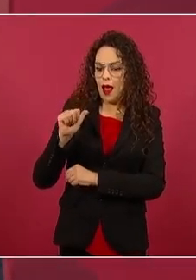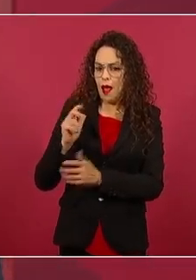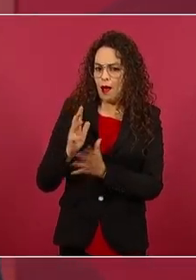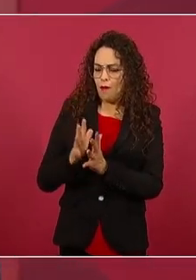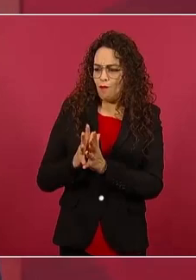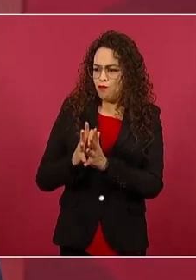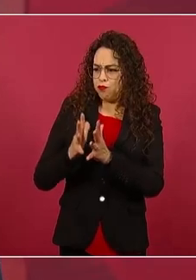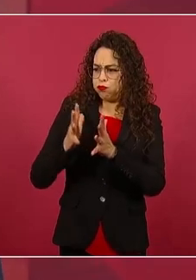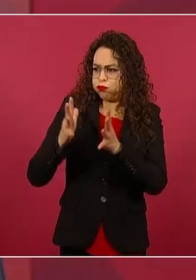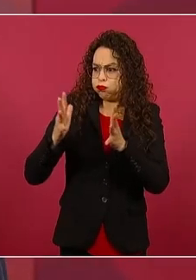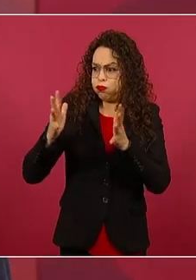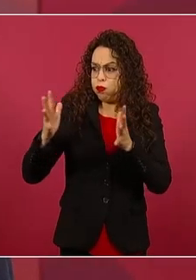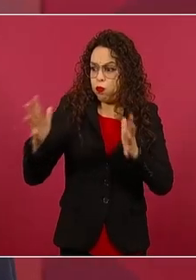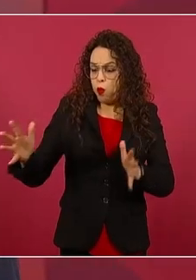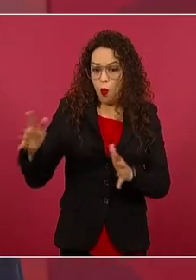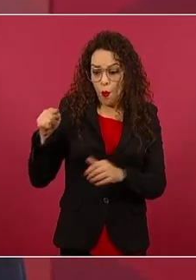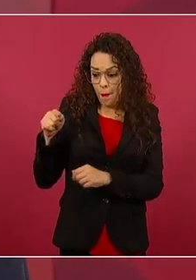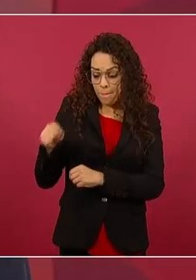40 millones.